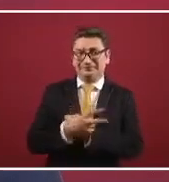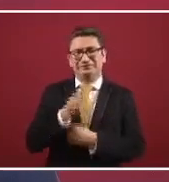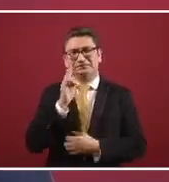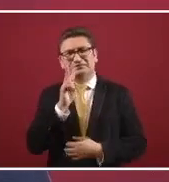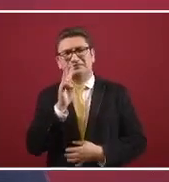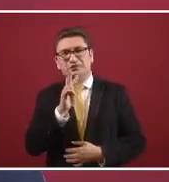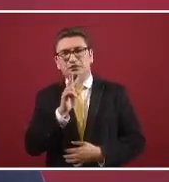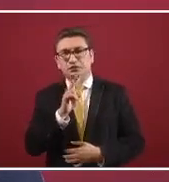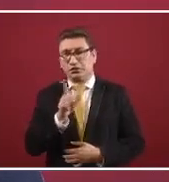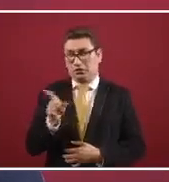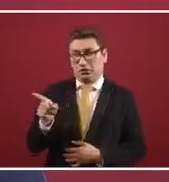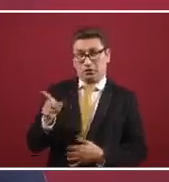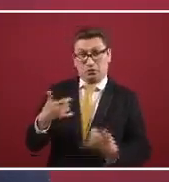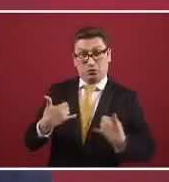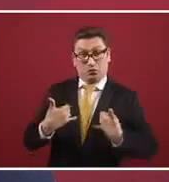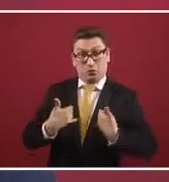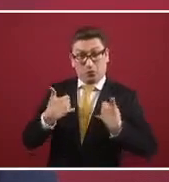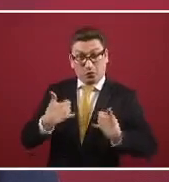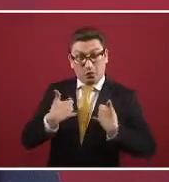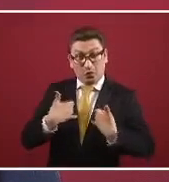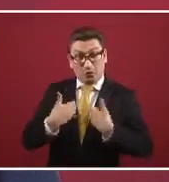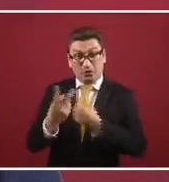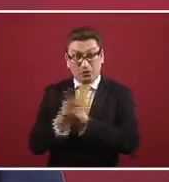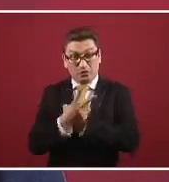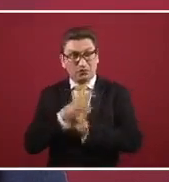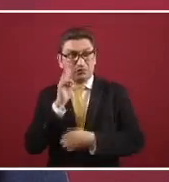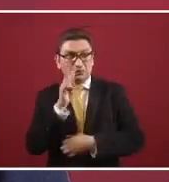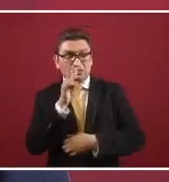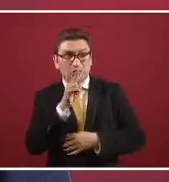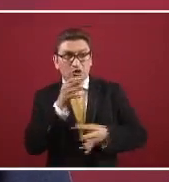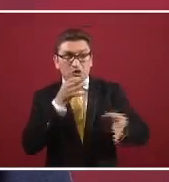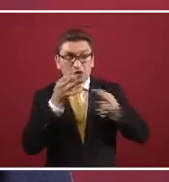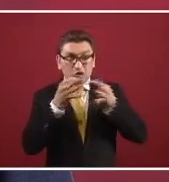Que un joven esté viendo un noticiero